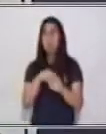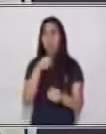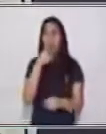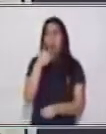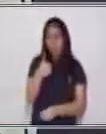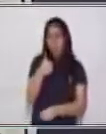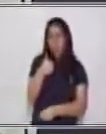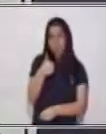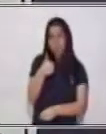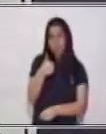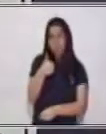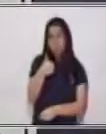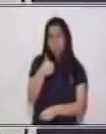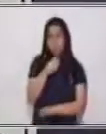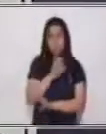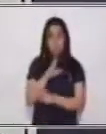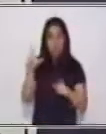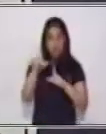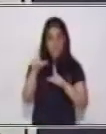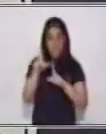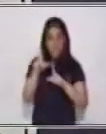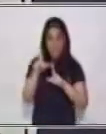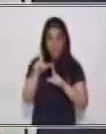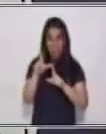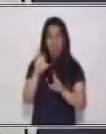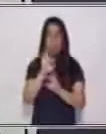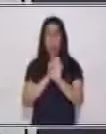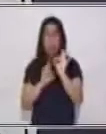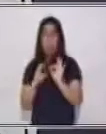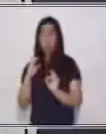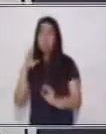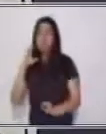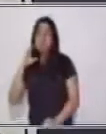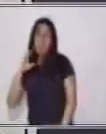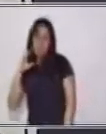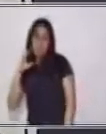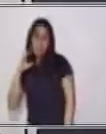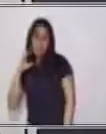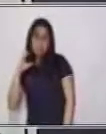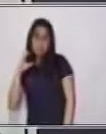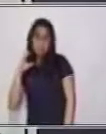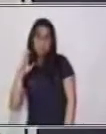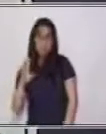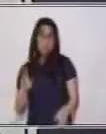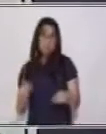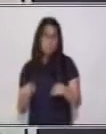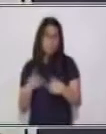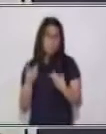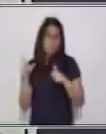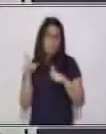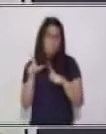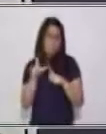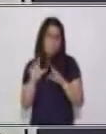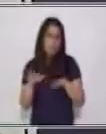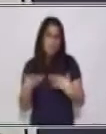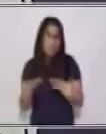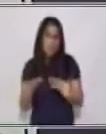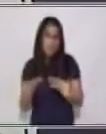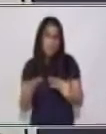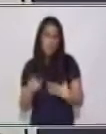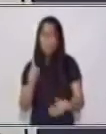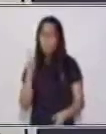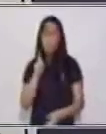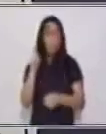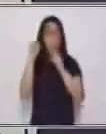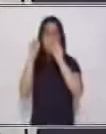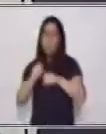Las dos no pueden ser 0, al menos una, pero las dos si son 0, desaparecen. Si